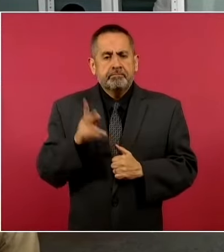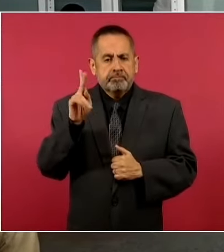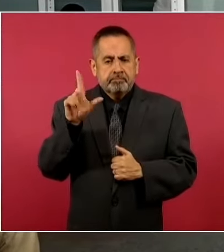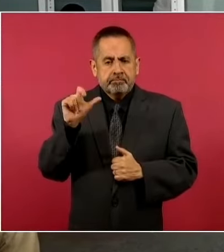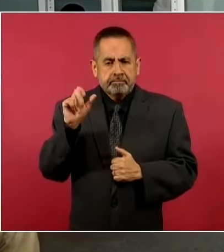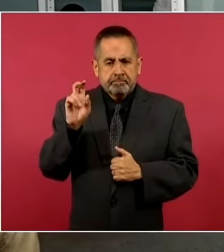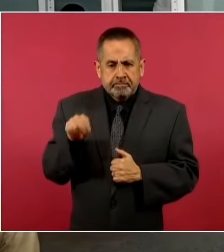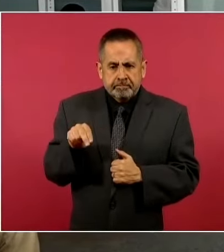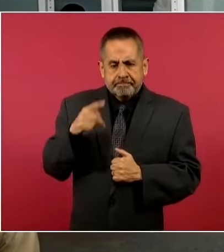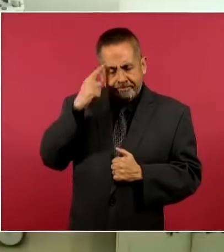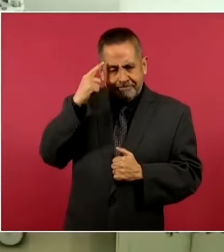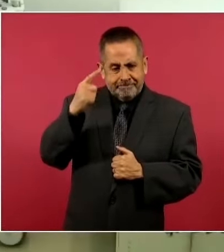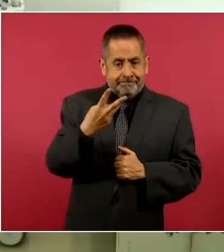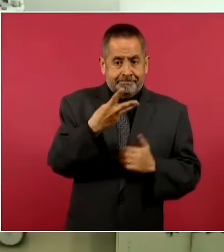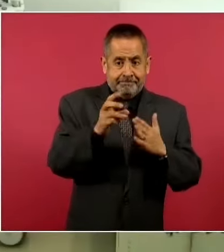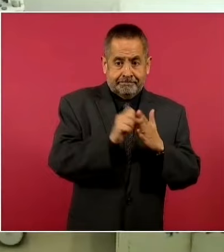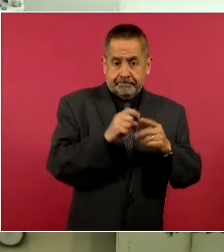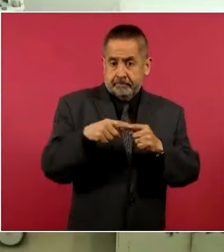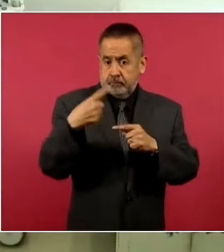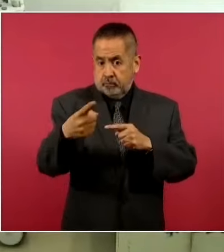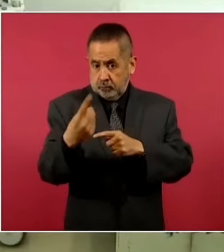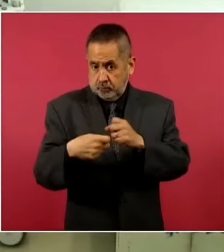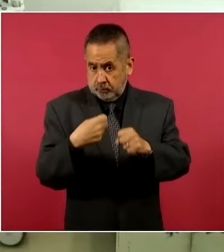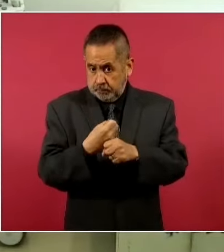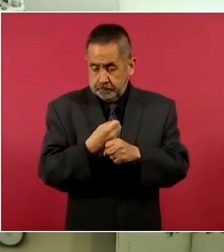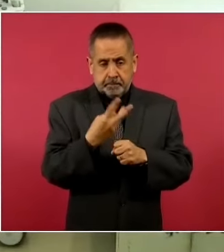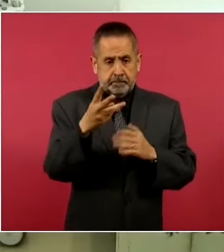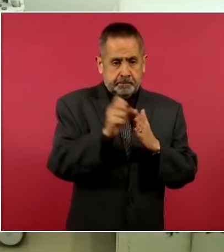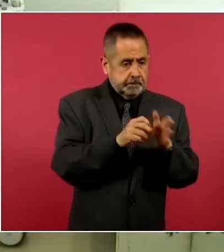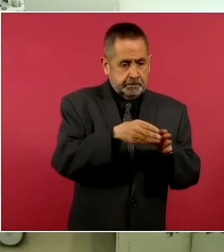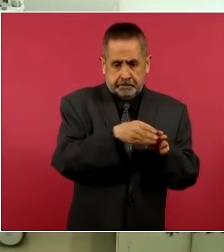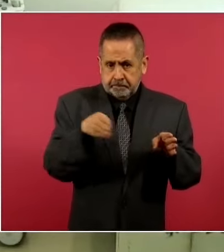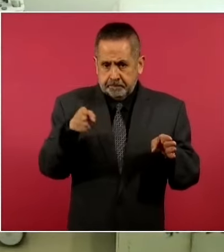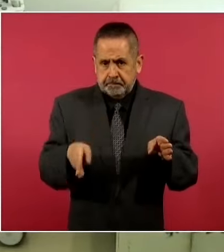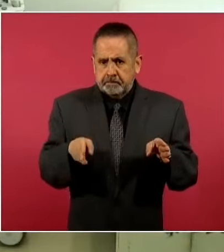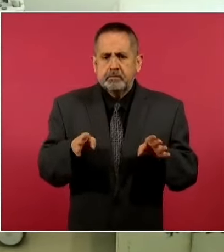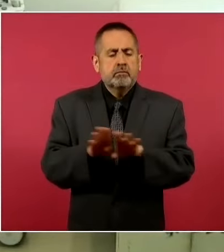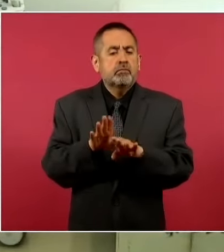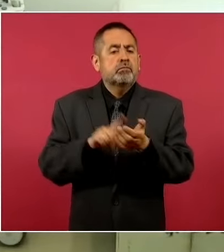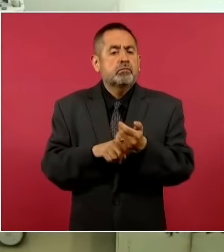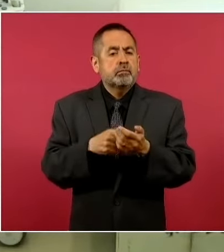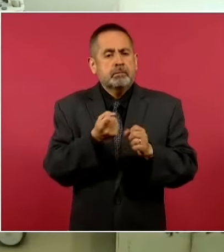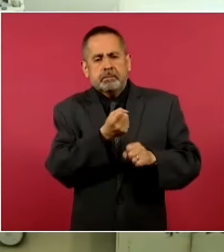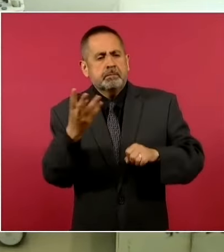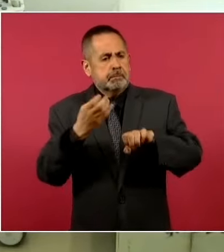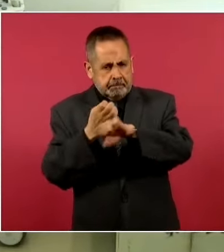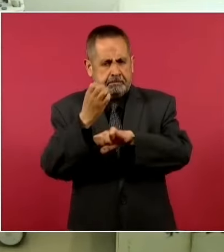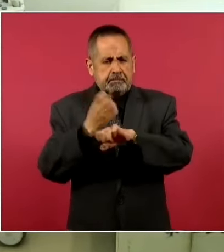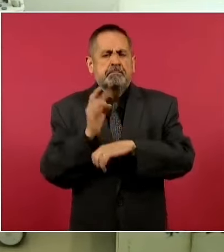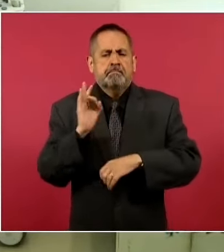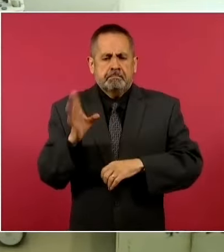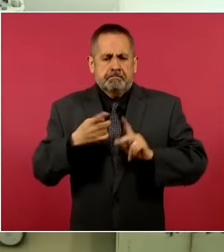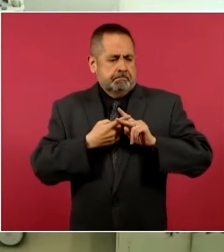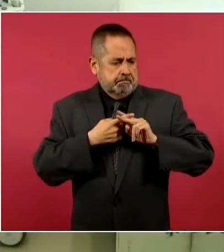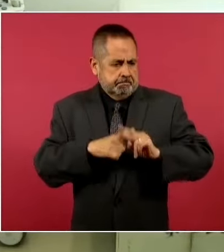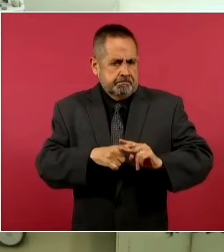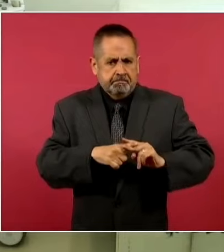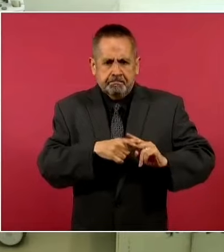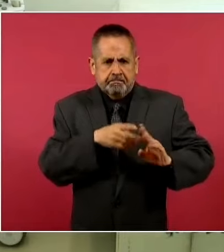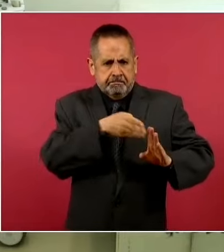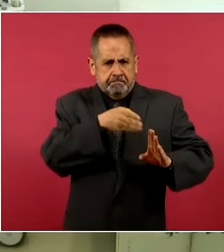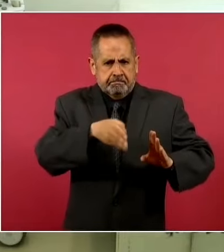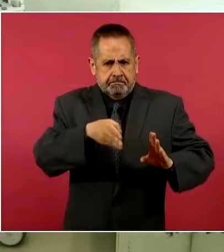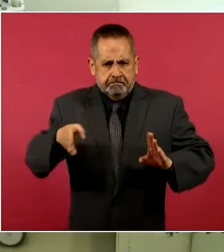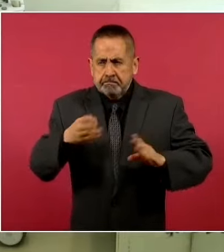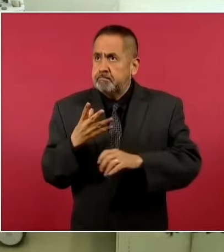el primer trimestre del próximo año, que pasa por concluir en estados donde ya iniciamos, donde ya estamos trabajando estos procesos